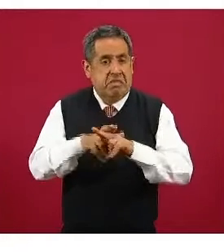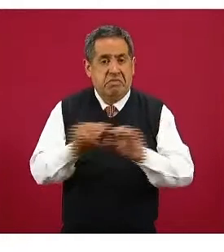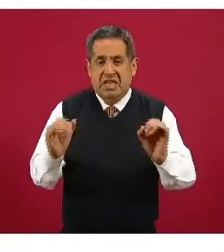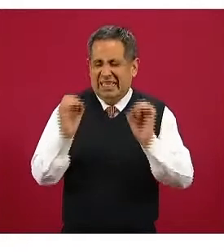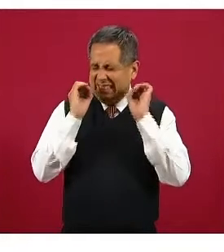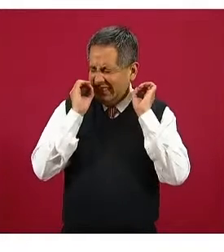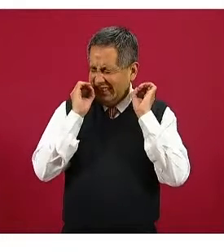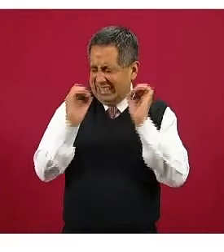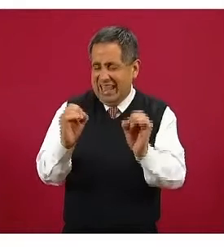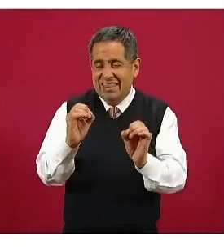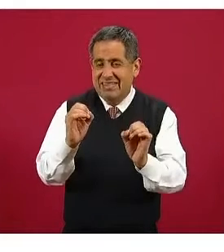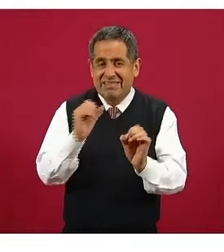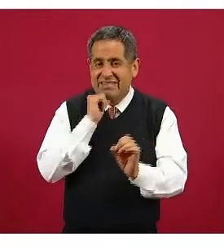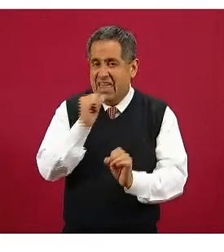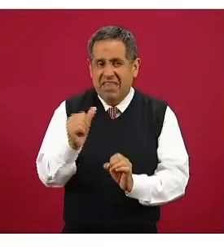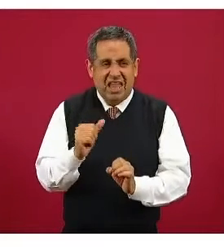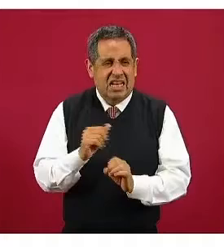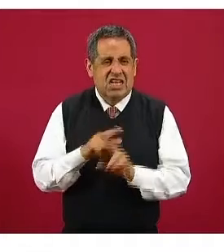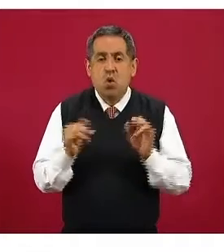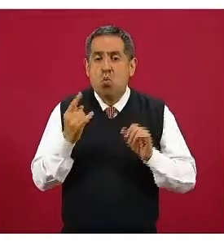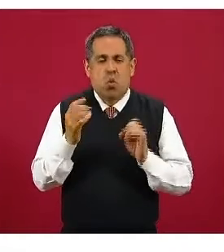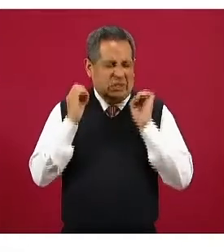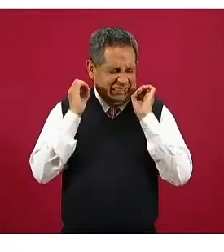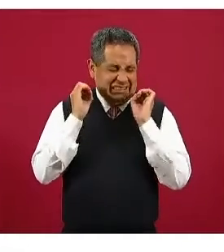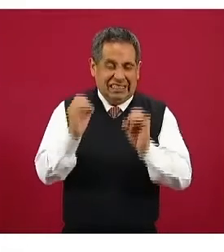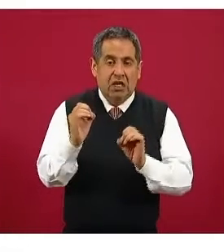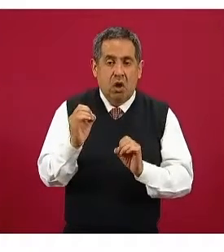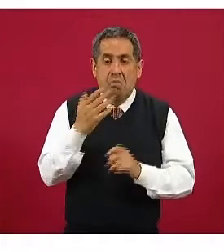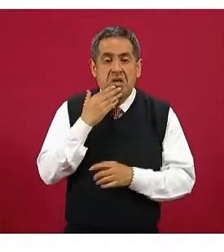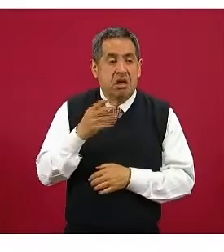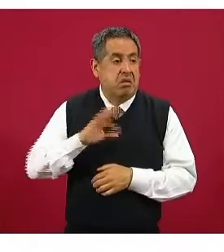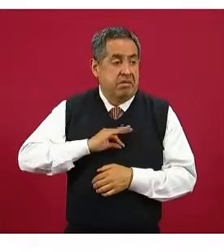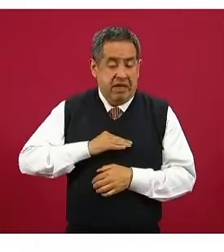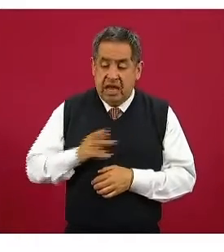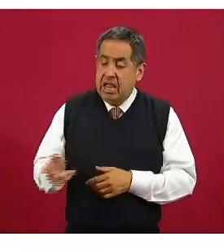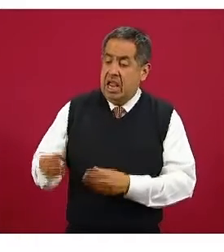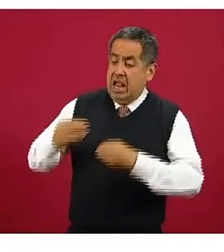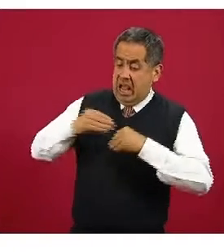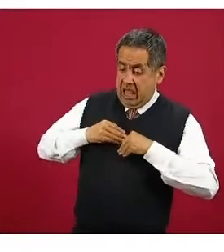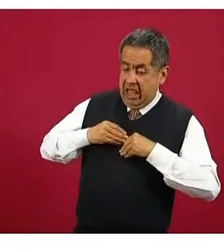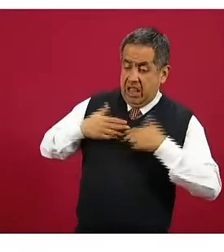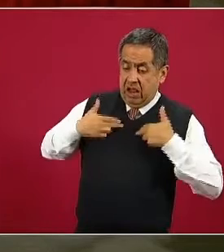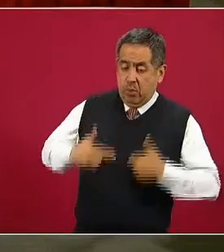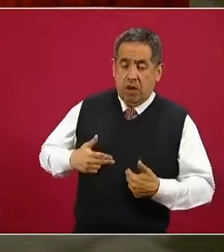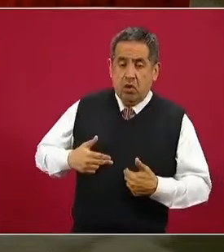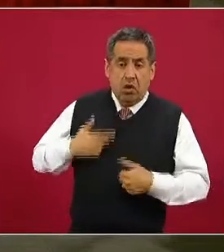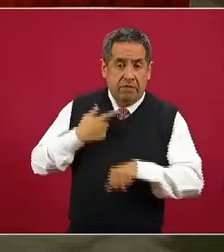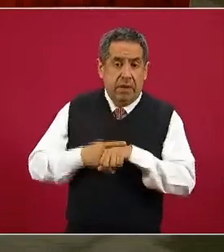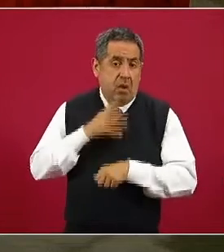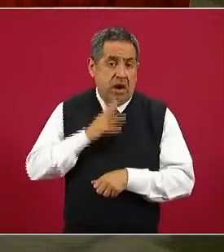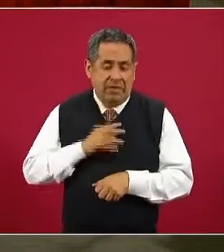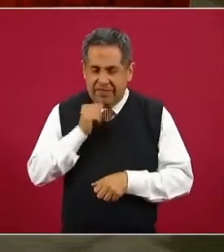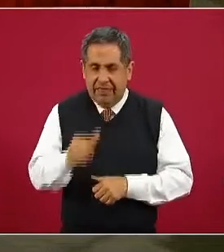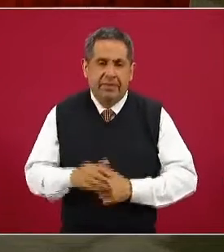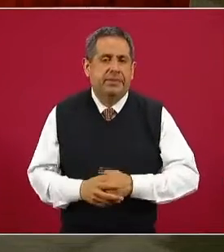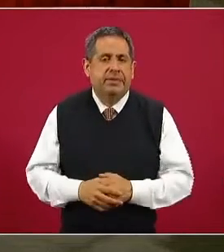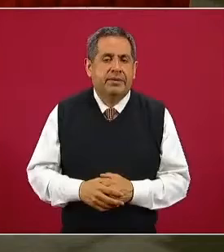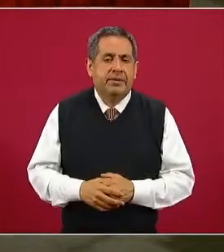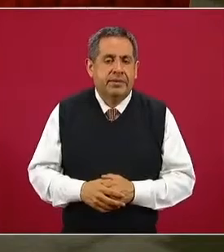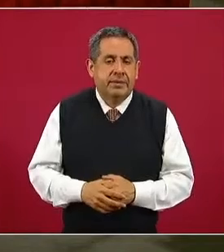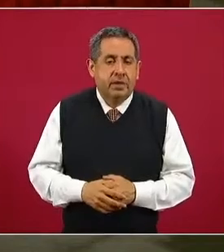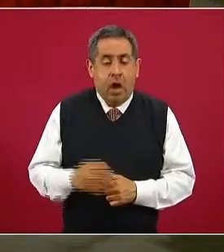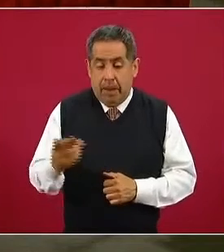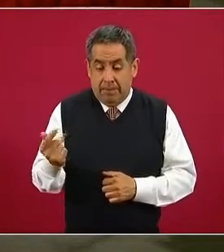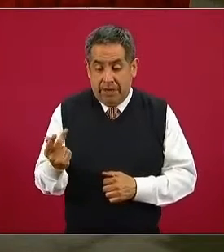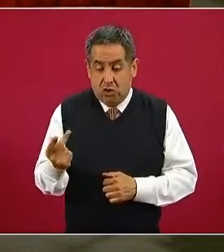caso de rabia en humanos transmitida por perro. La siguiente, por favor. Ahora, en el caso de